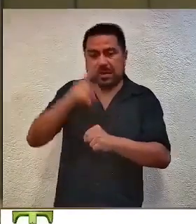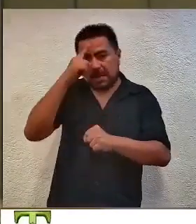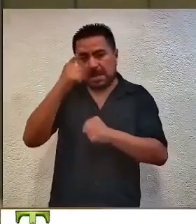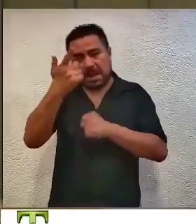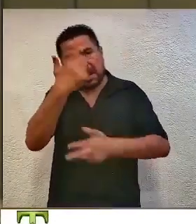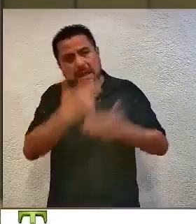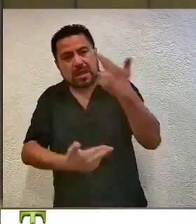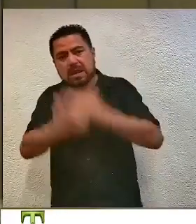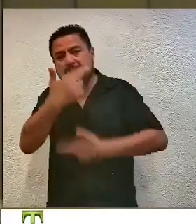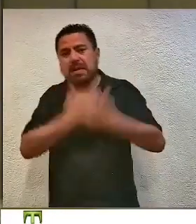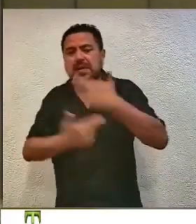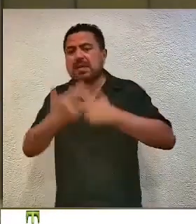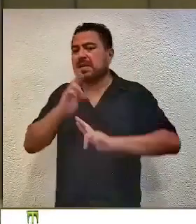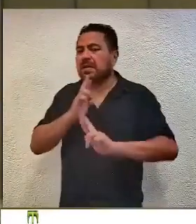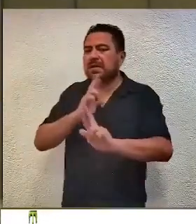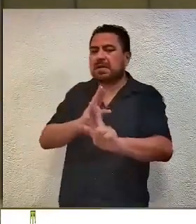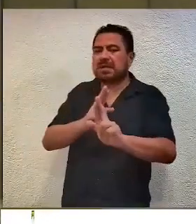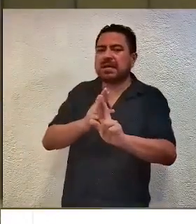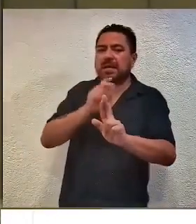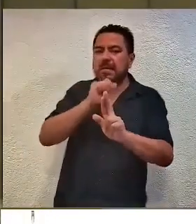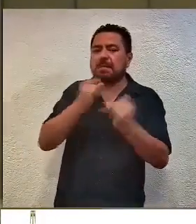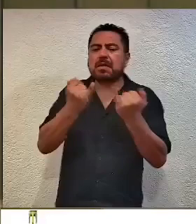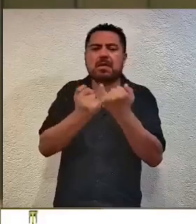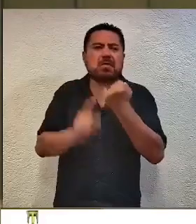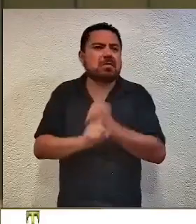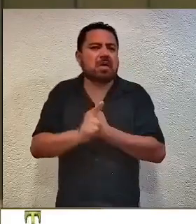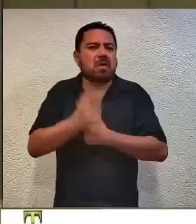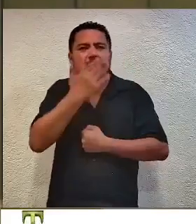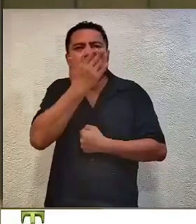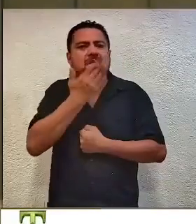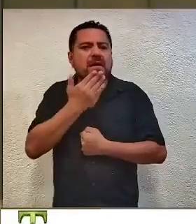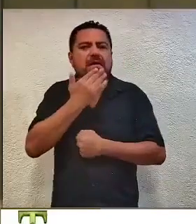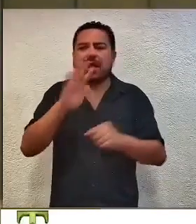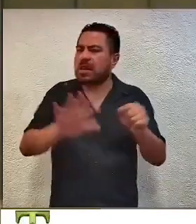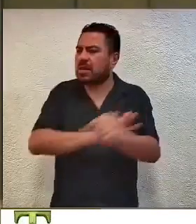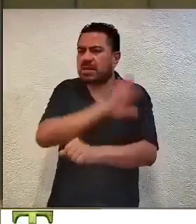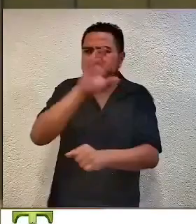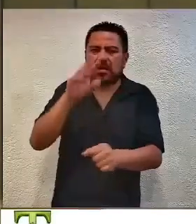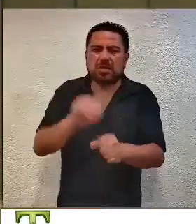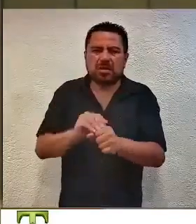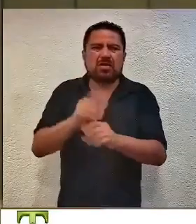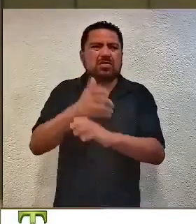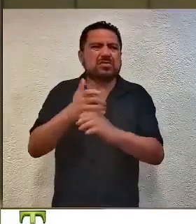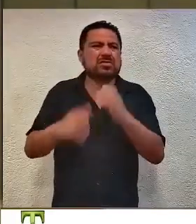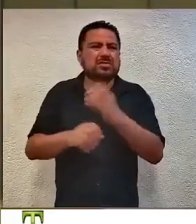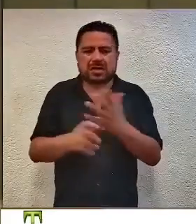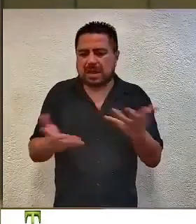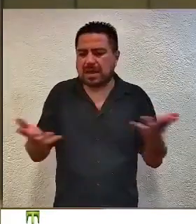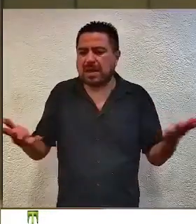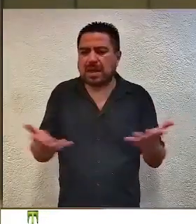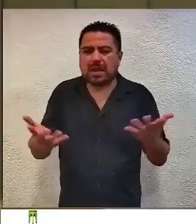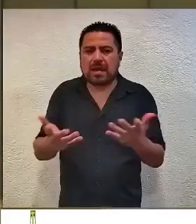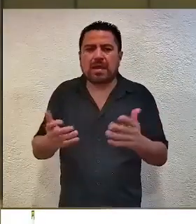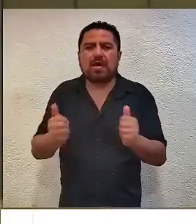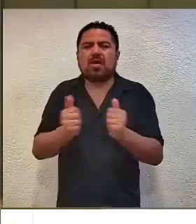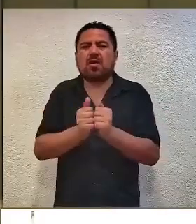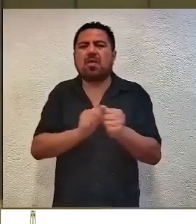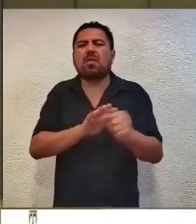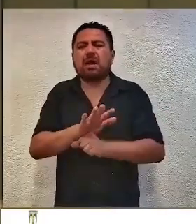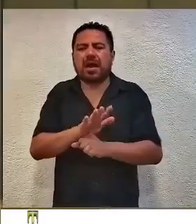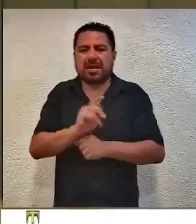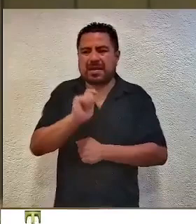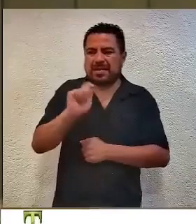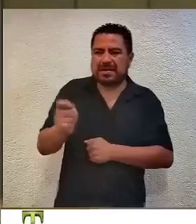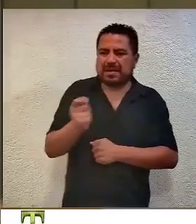la resolución impugnada y dejar sin efecto todos aquellos actos y actuaciones realizadas en cumplimiento a